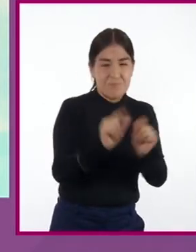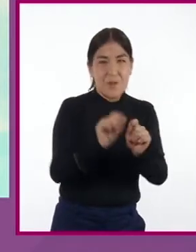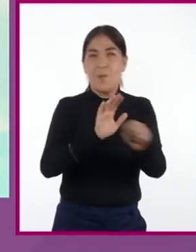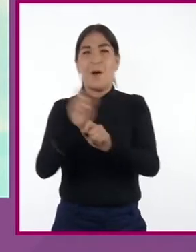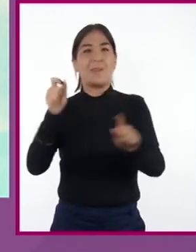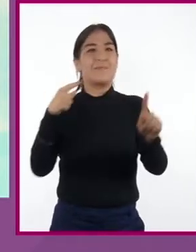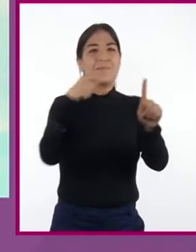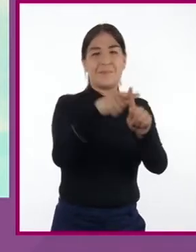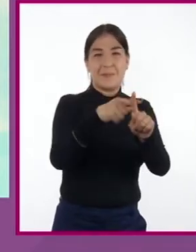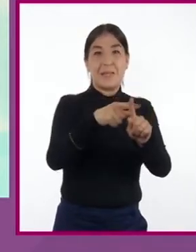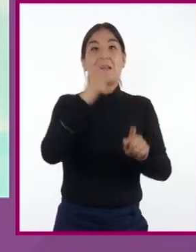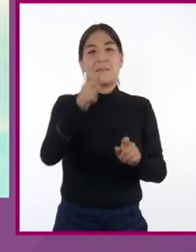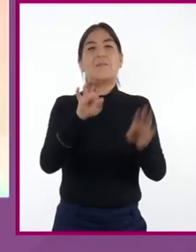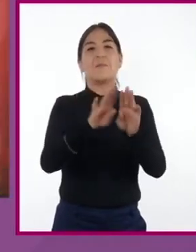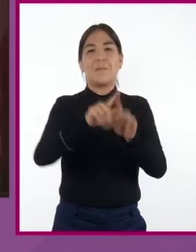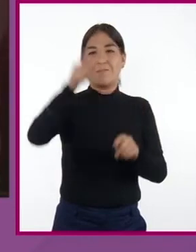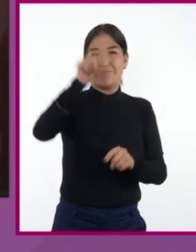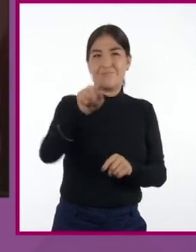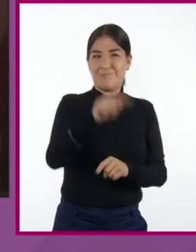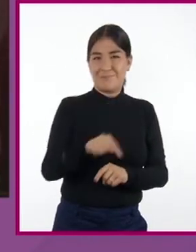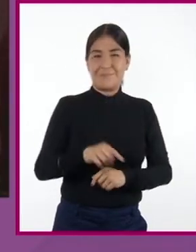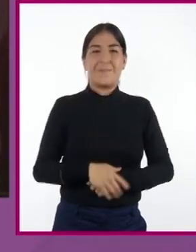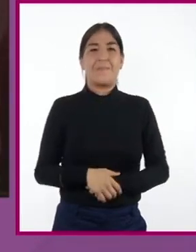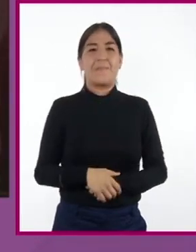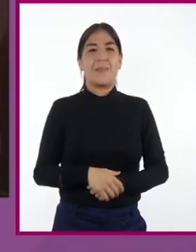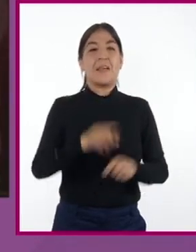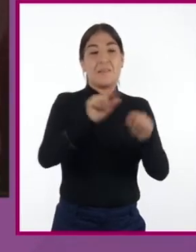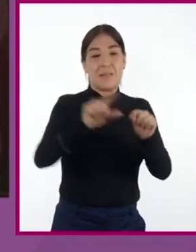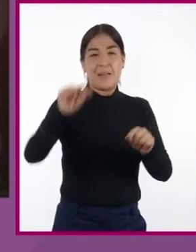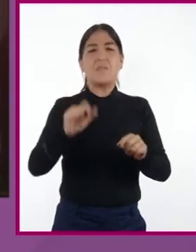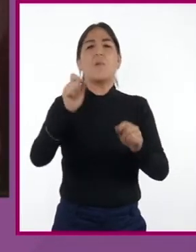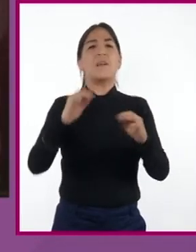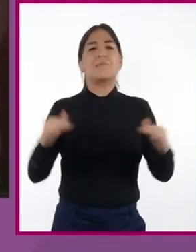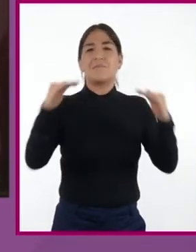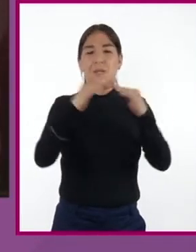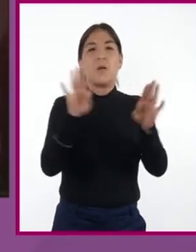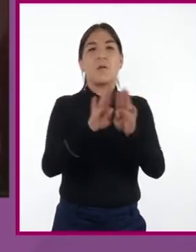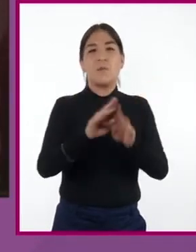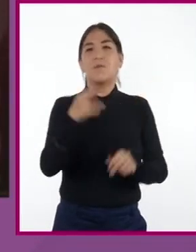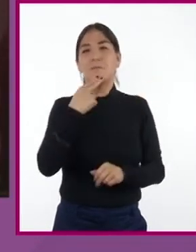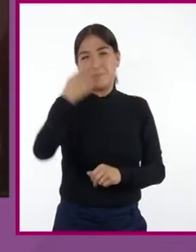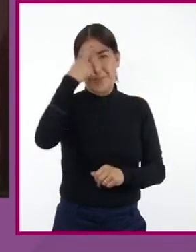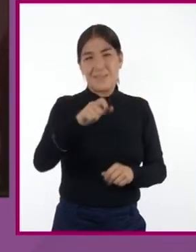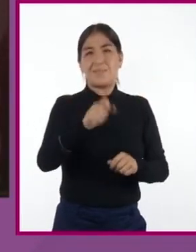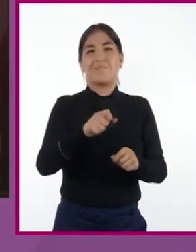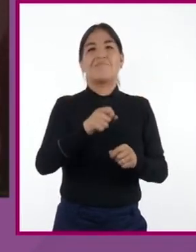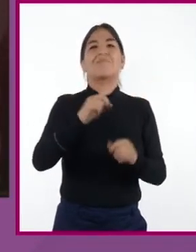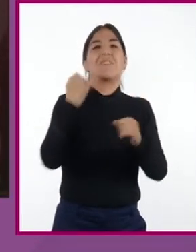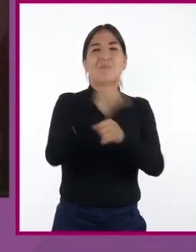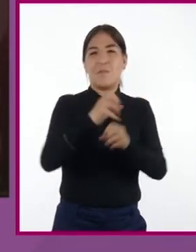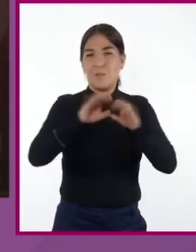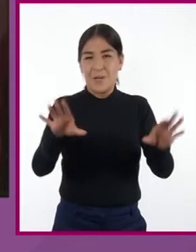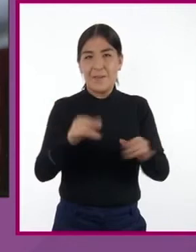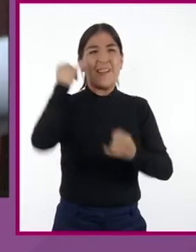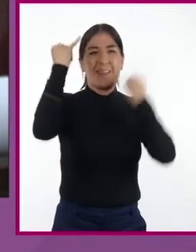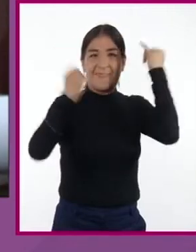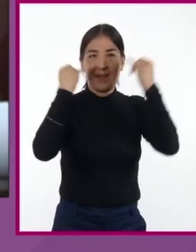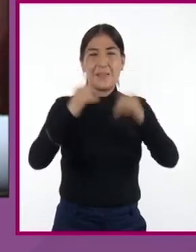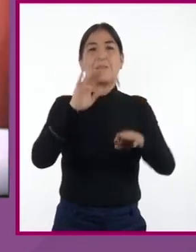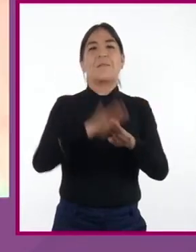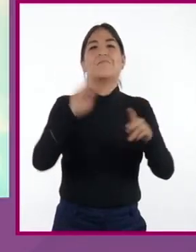particular utilizando llaves. El diagrama jerárquico es un recurso que establece el flujo de información y de ideas de